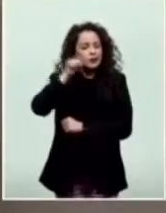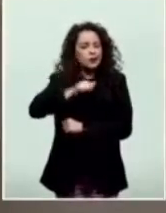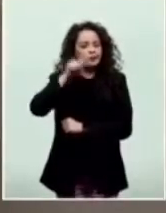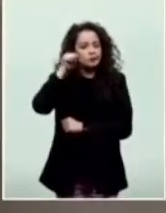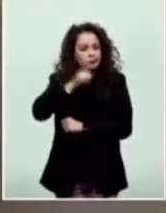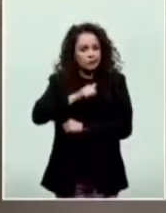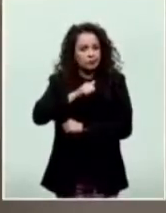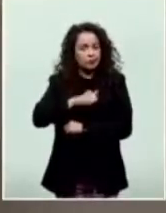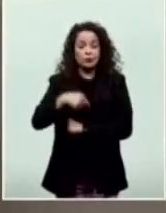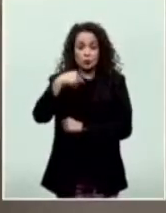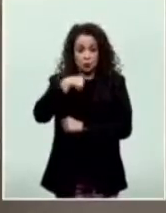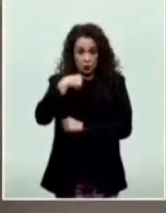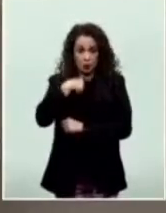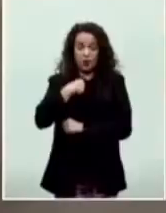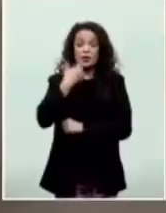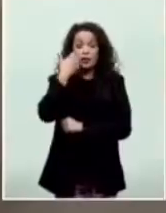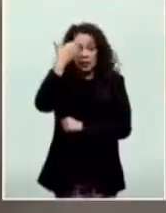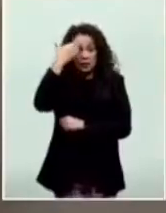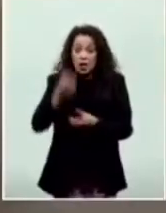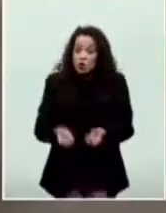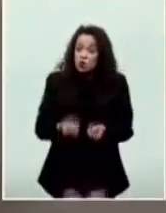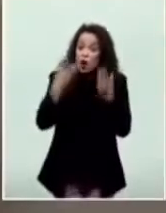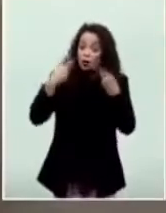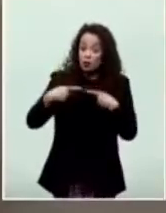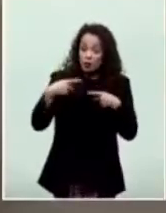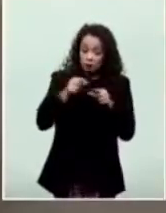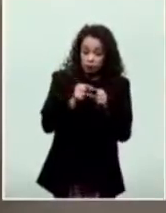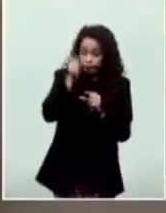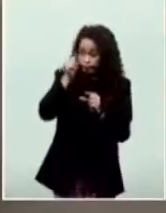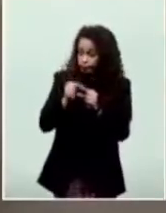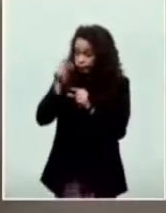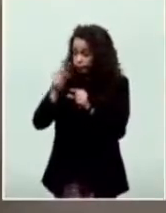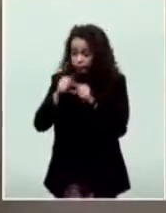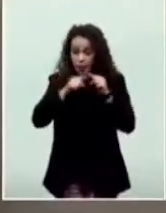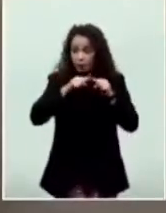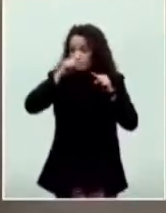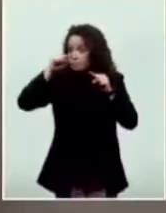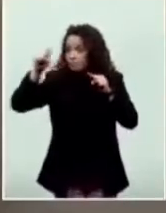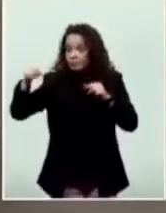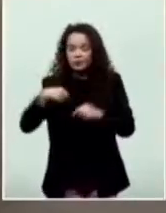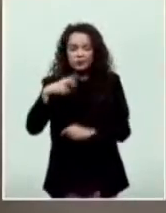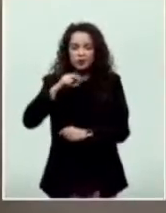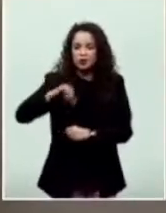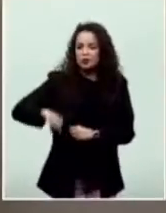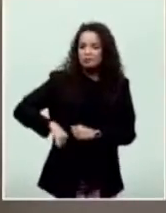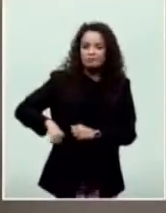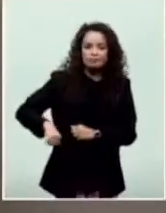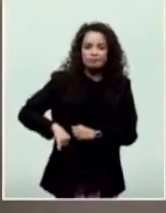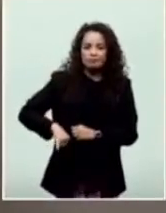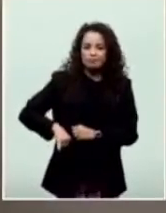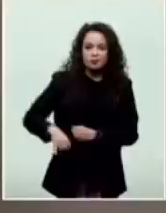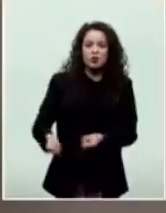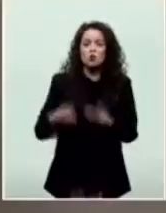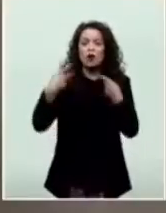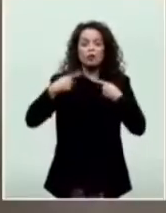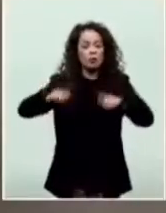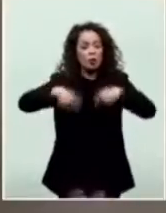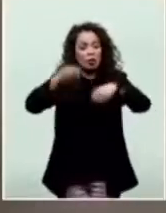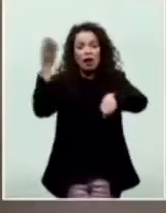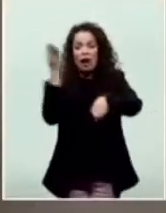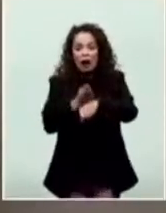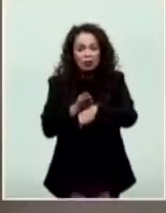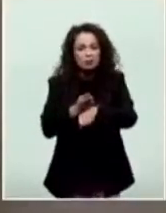tener estadísticas de cuánta gente se sanciona, porque eso eventualmente sancionamos a muchos, pero si no